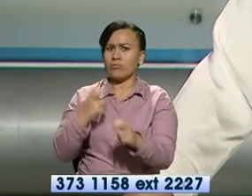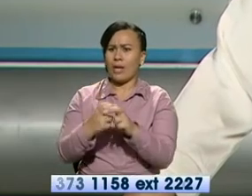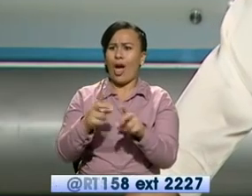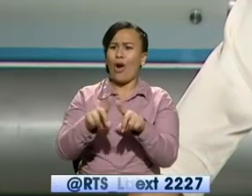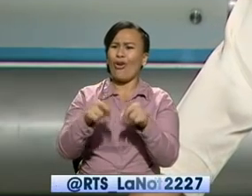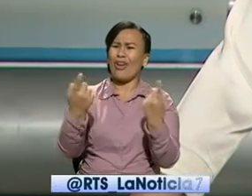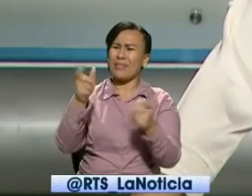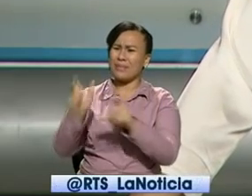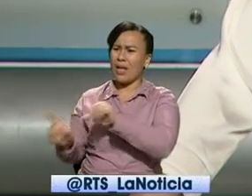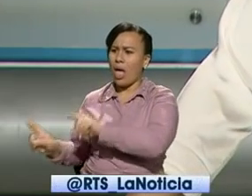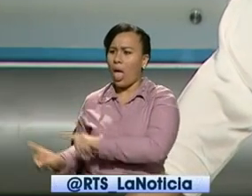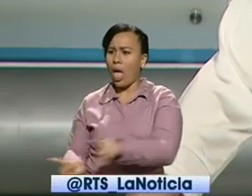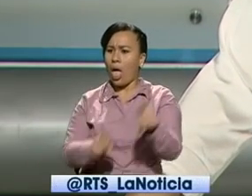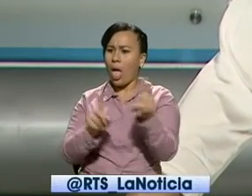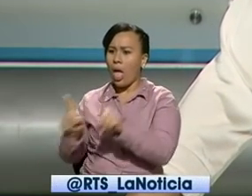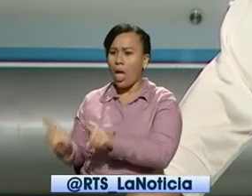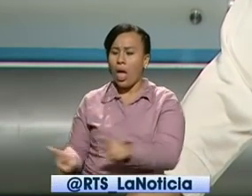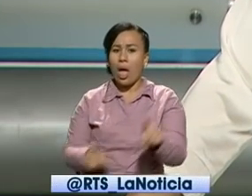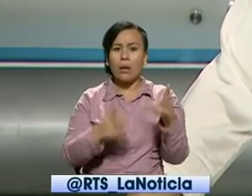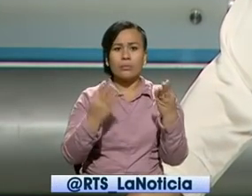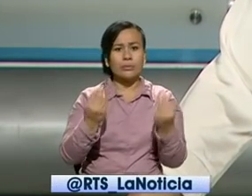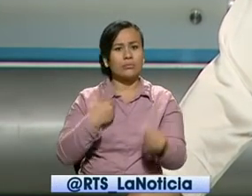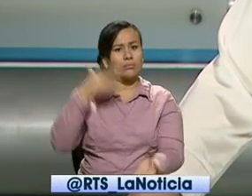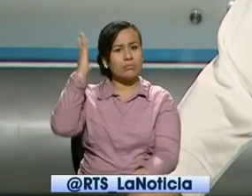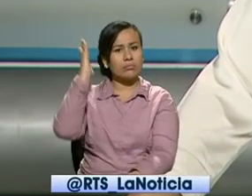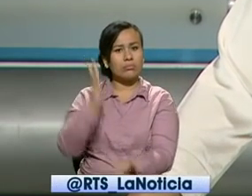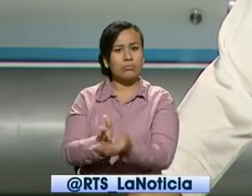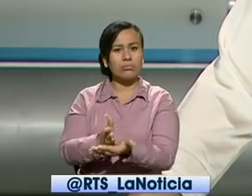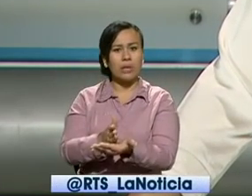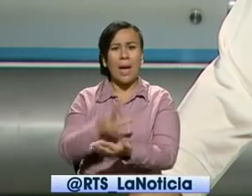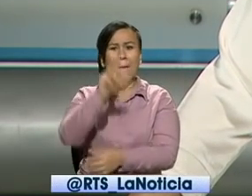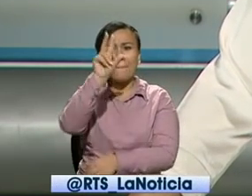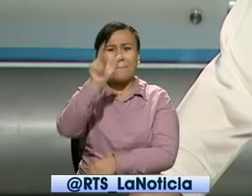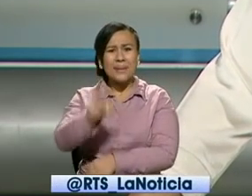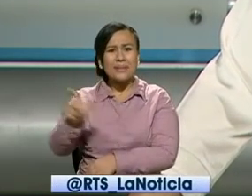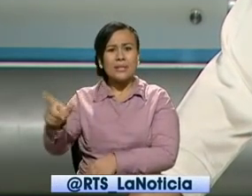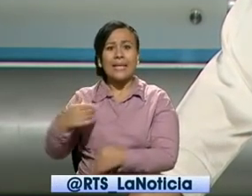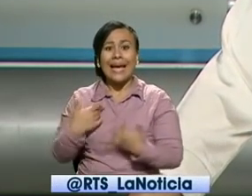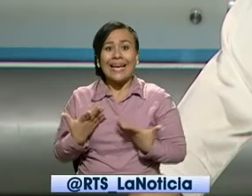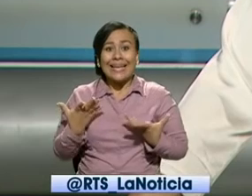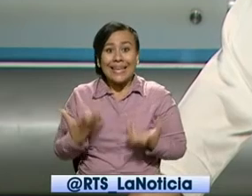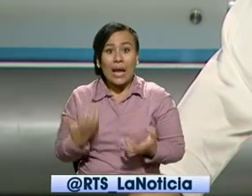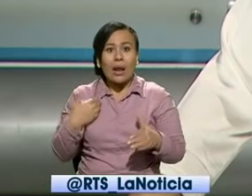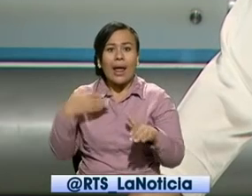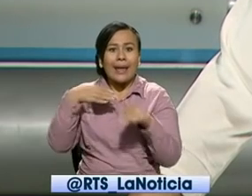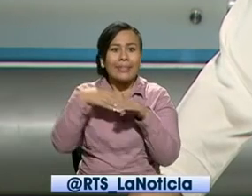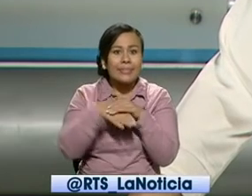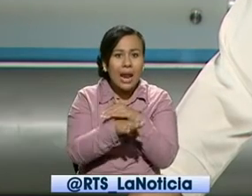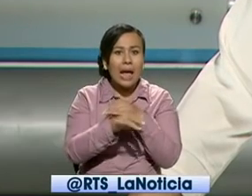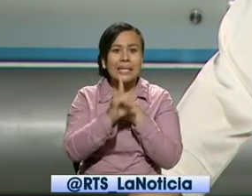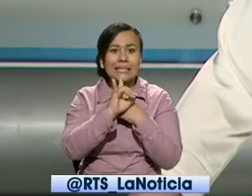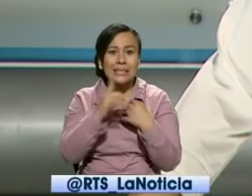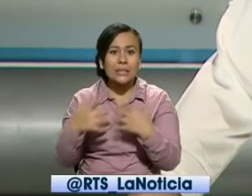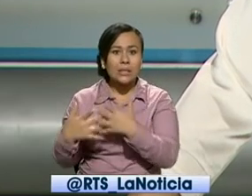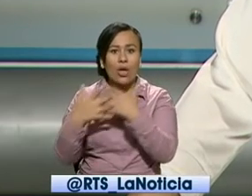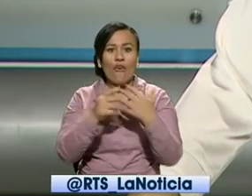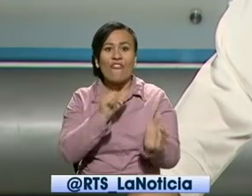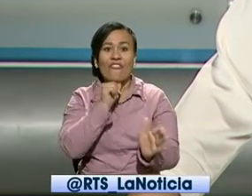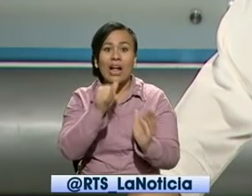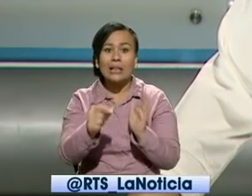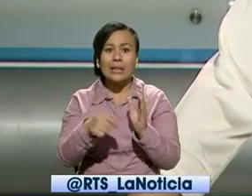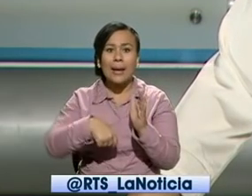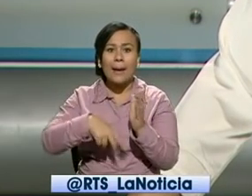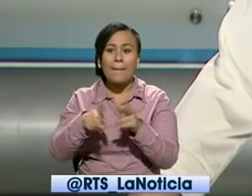inmigración ilegal. El plan Tolerancia Cero hacia los indocumentados que traten de ingresar al suelo estadounidense incluirá